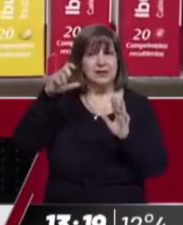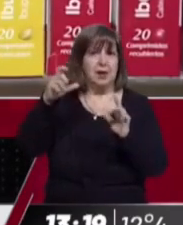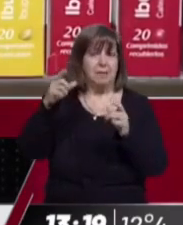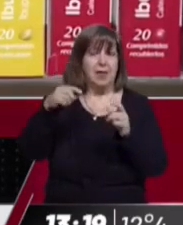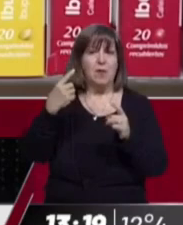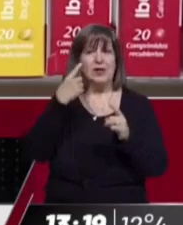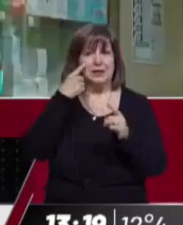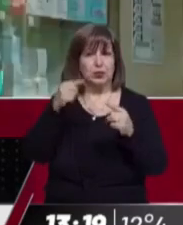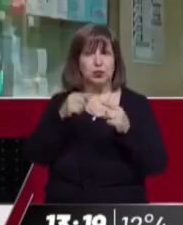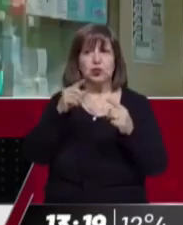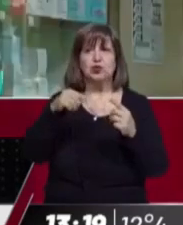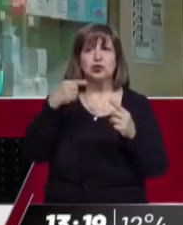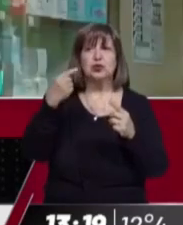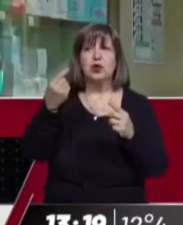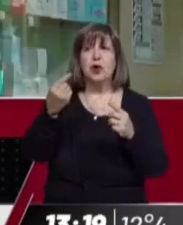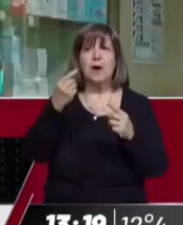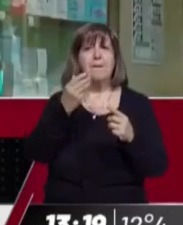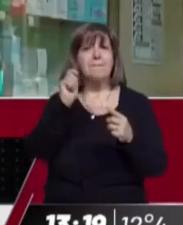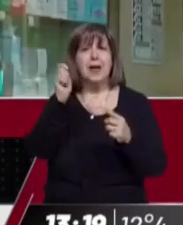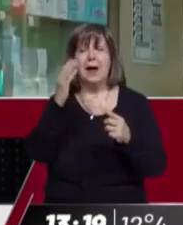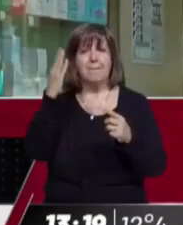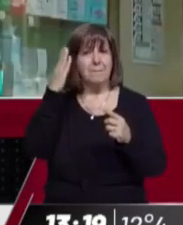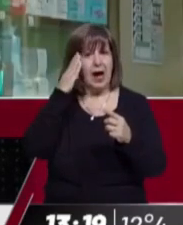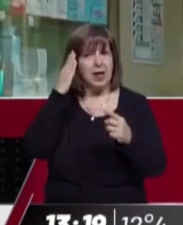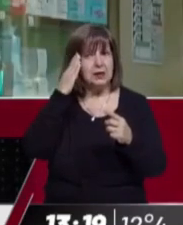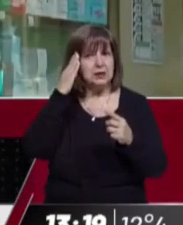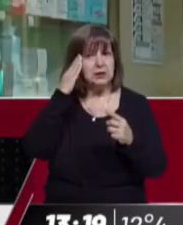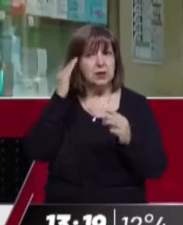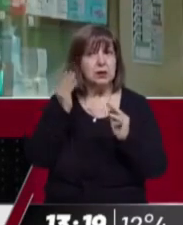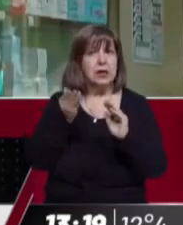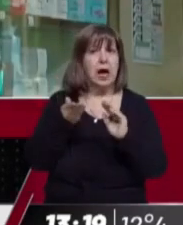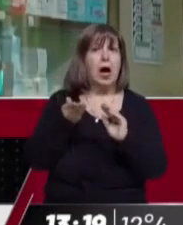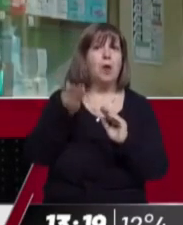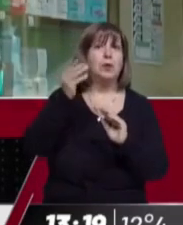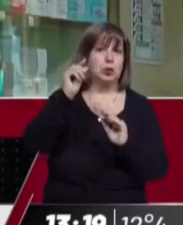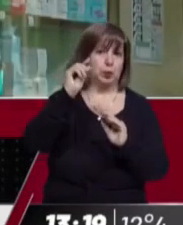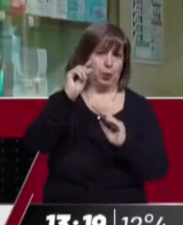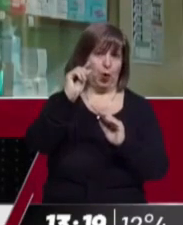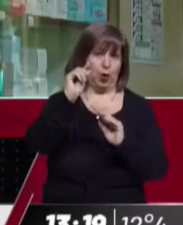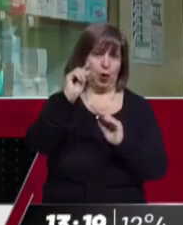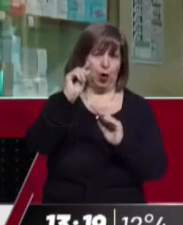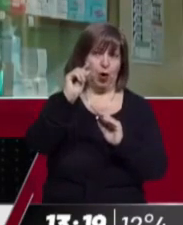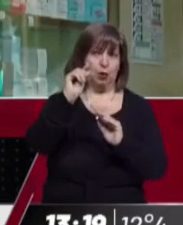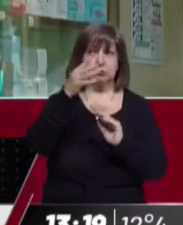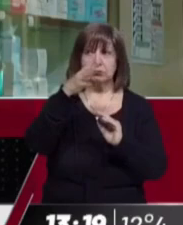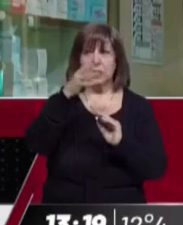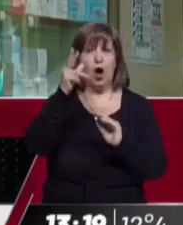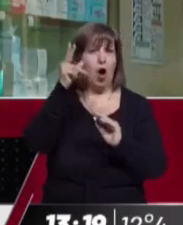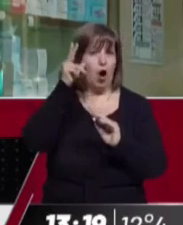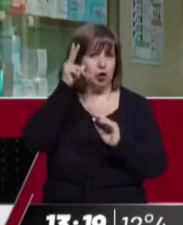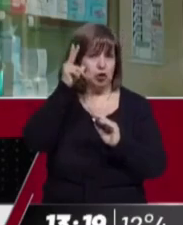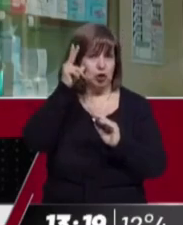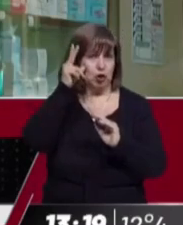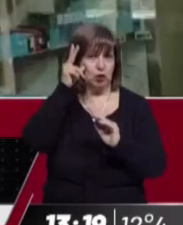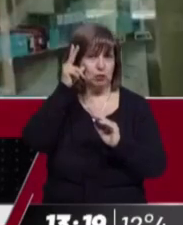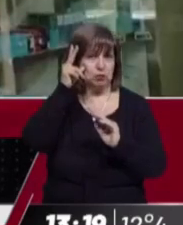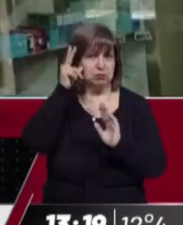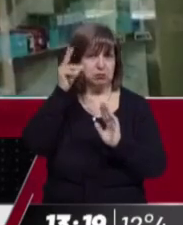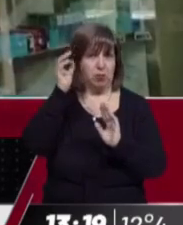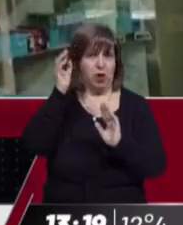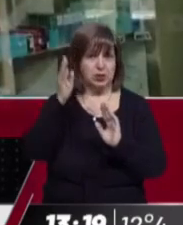en marzo ya el aumento no fue tanto fue alrededor de un 8% Ahí